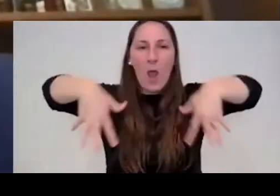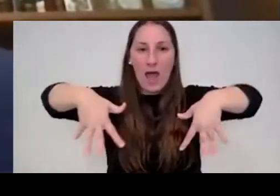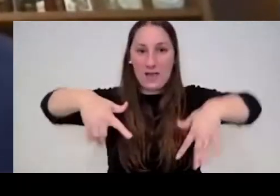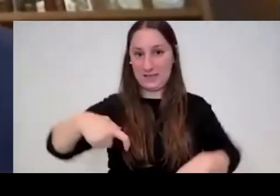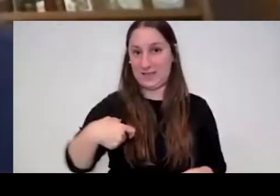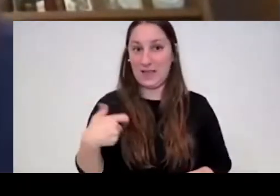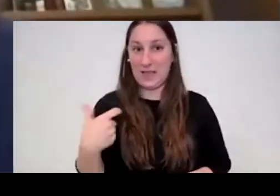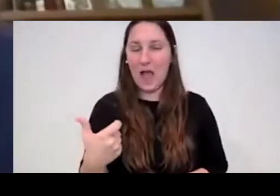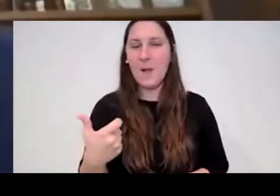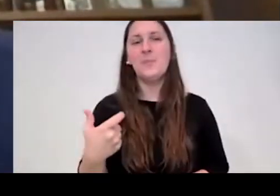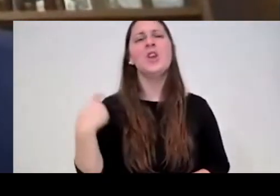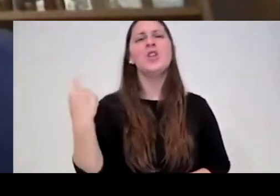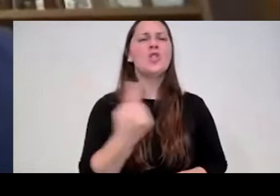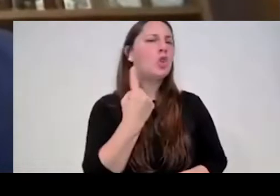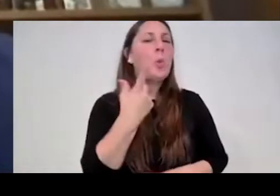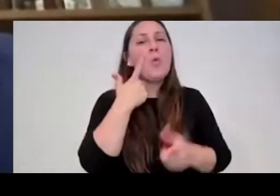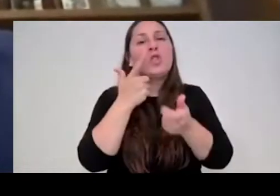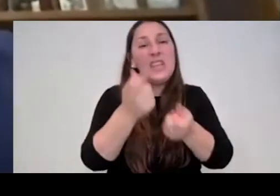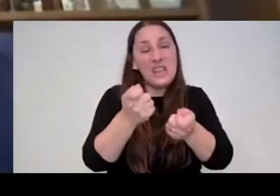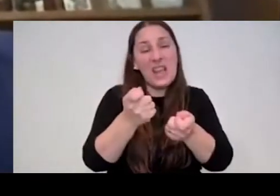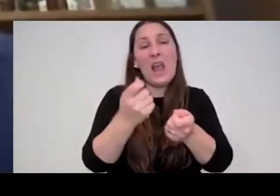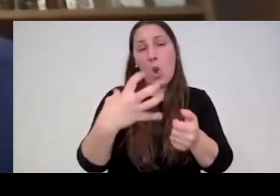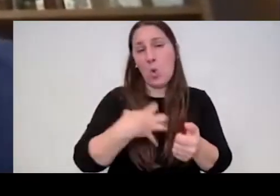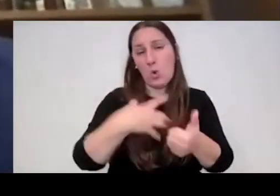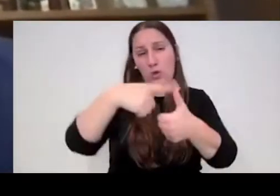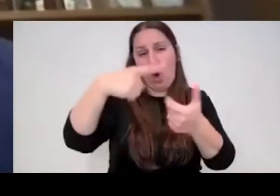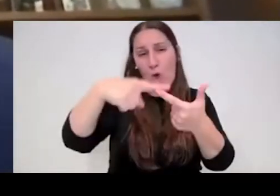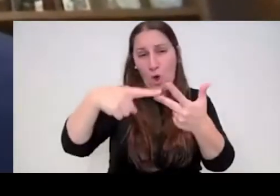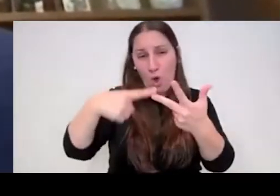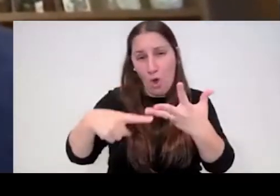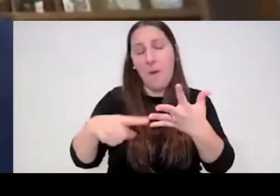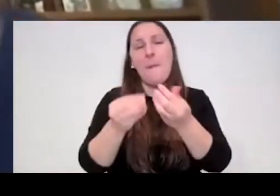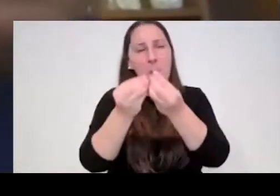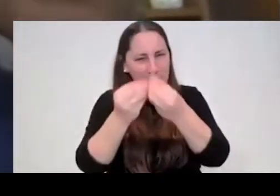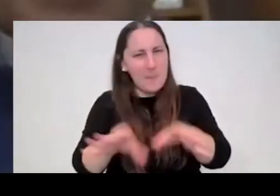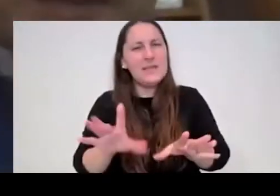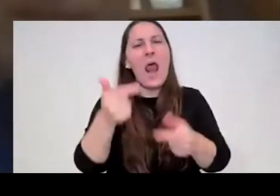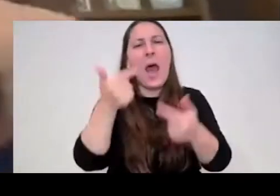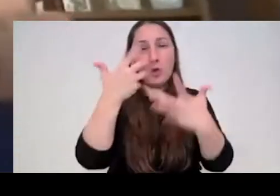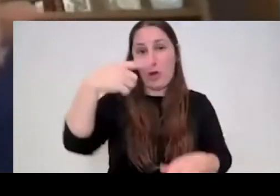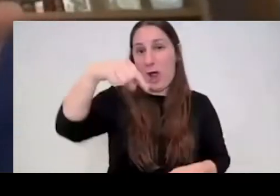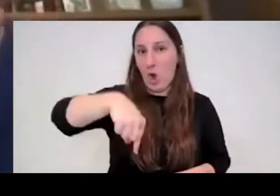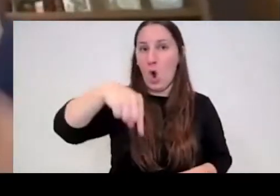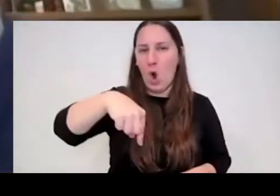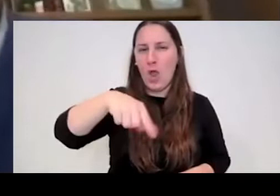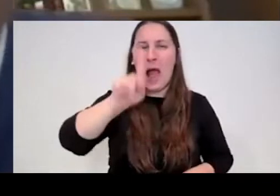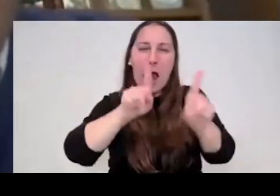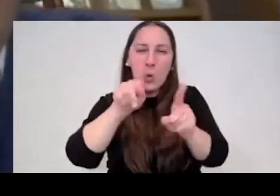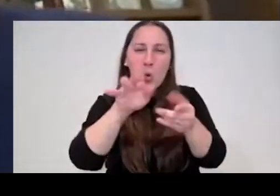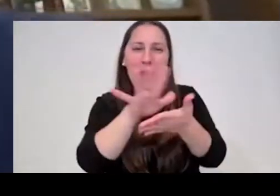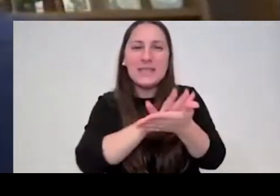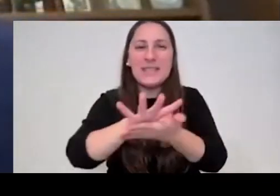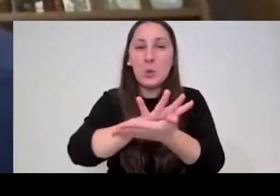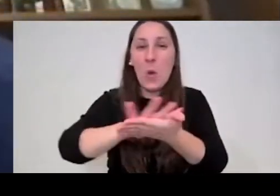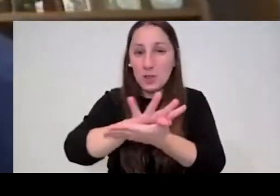a tratar de mostrar a lo largo del curso, y vamos a empezar a hacerlo en algunos aspectos hoy para en las próximas